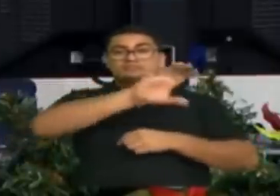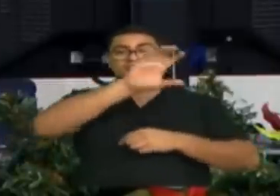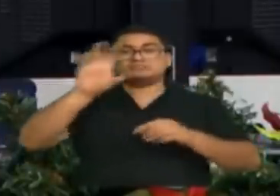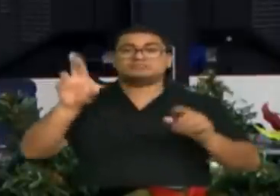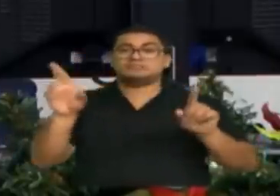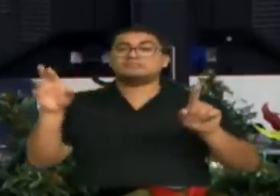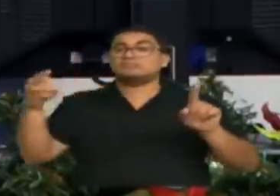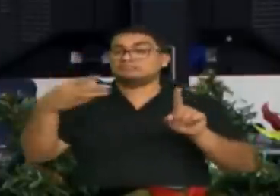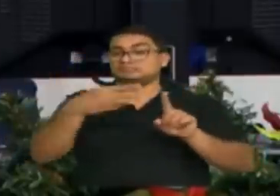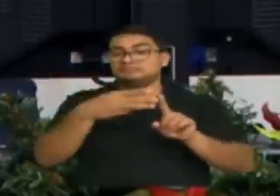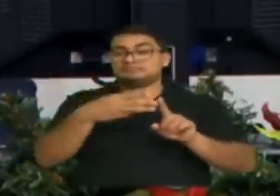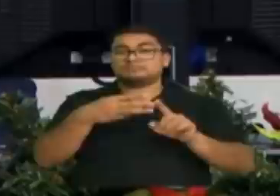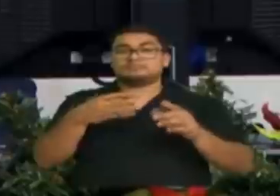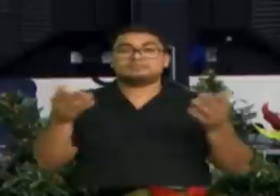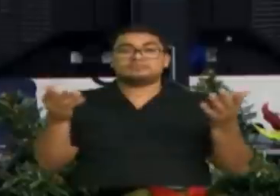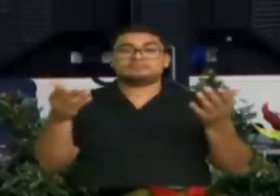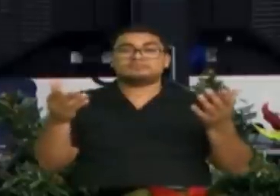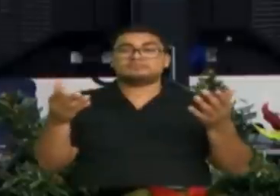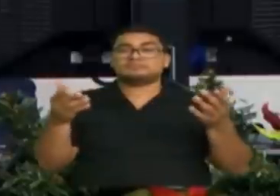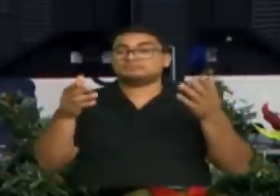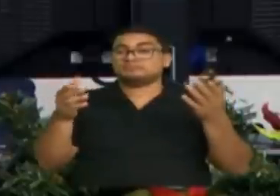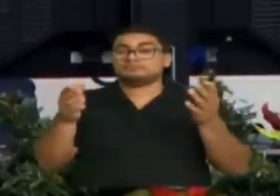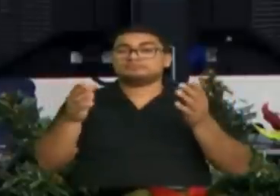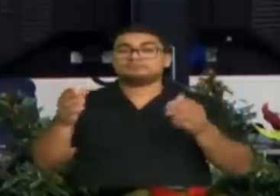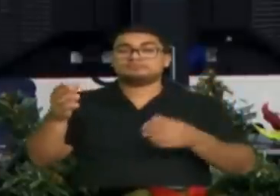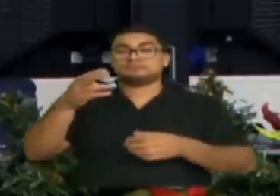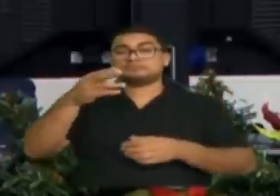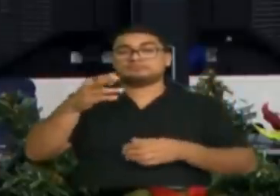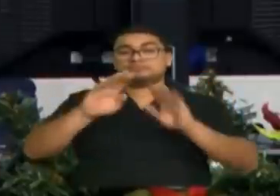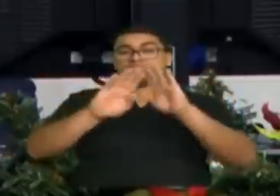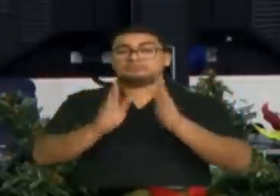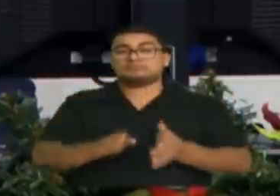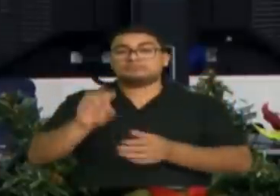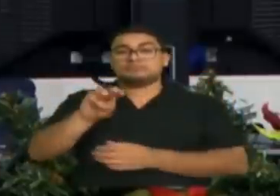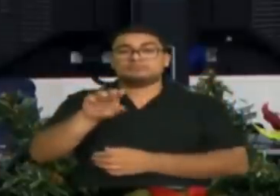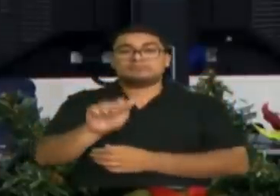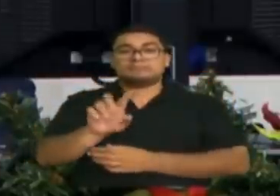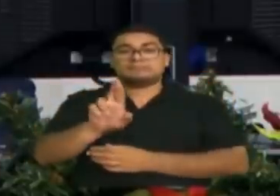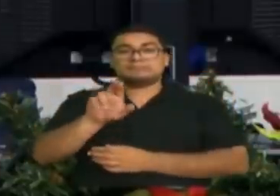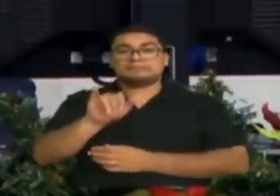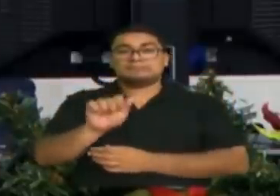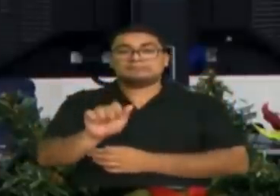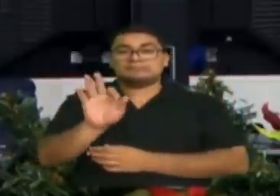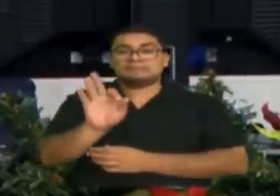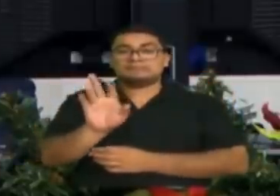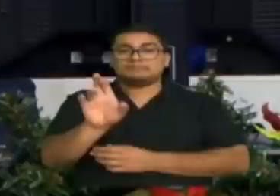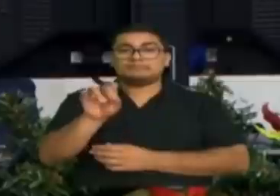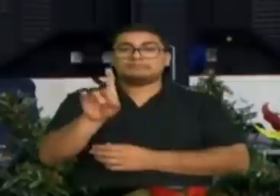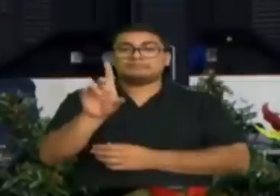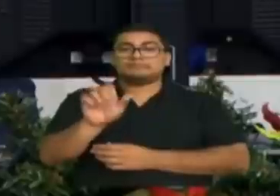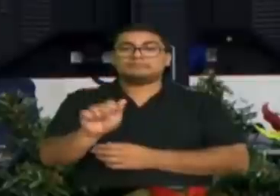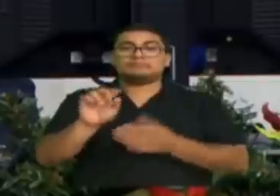regionales, hasta llegar a la Gran Convención, por parte de la diputada María Fernanda Flores Lanzas, es